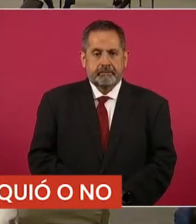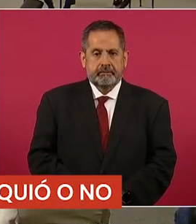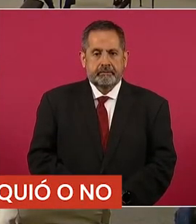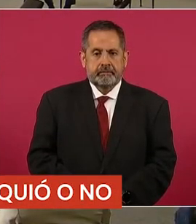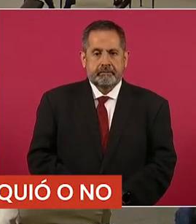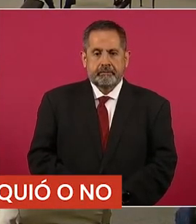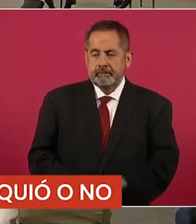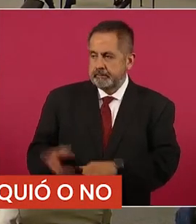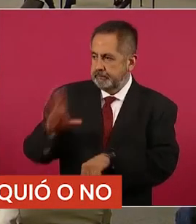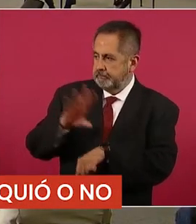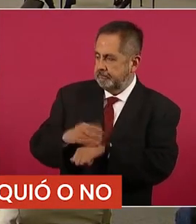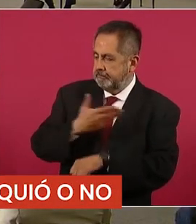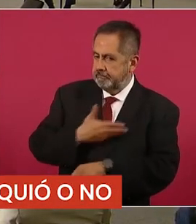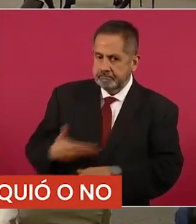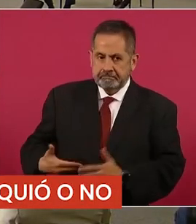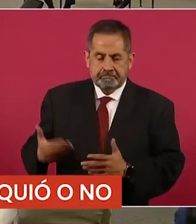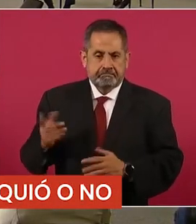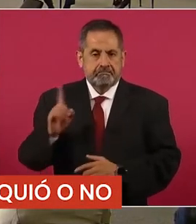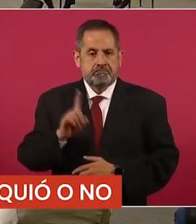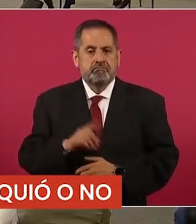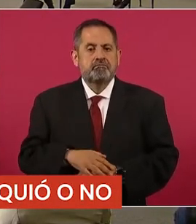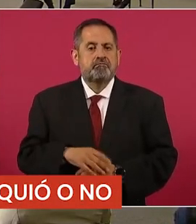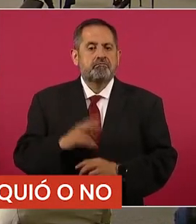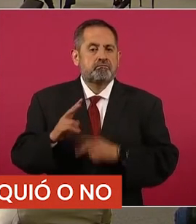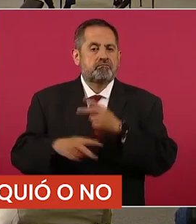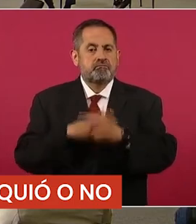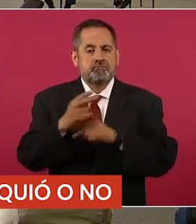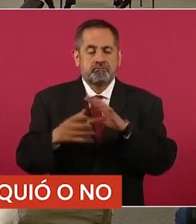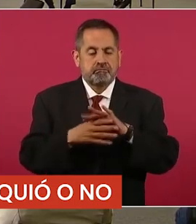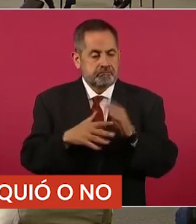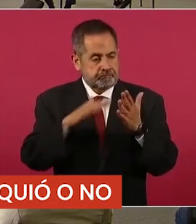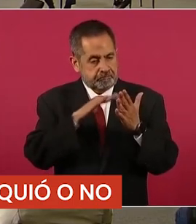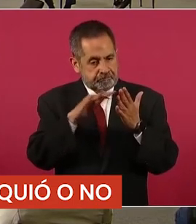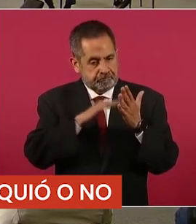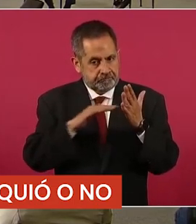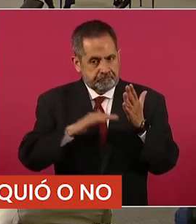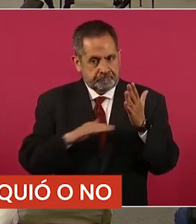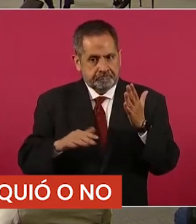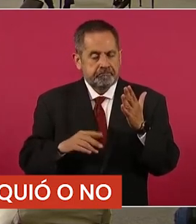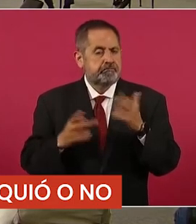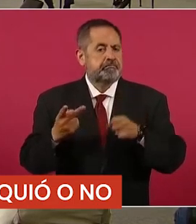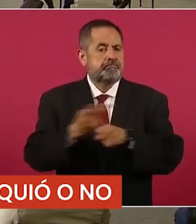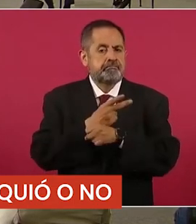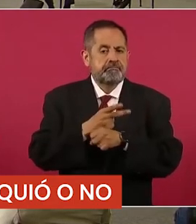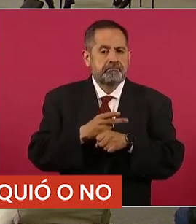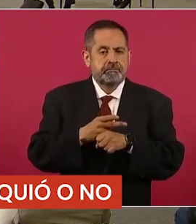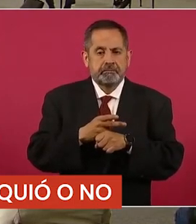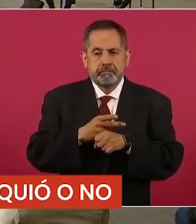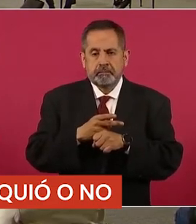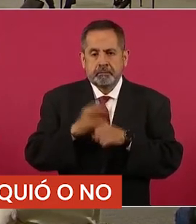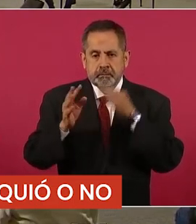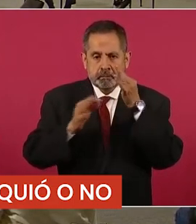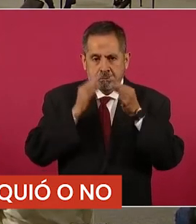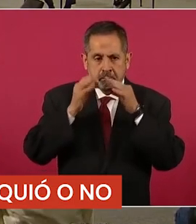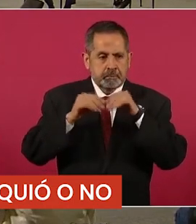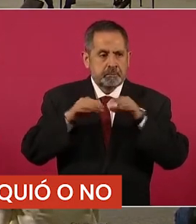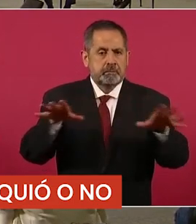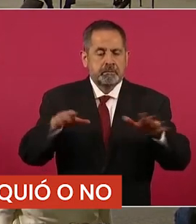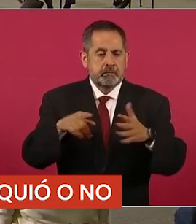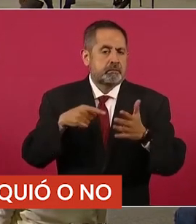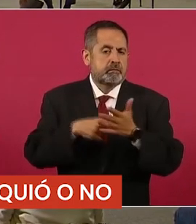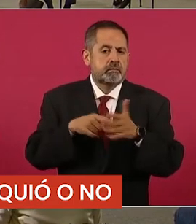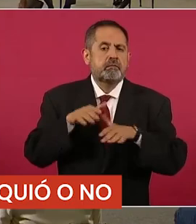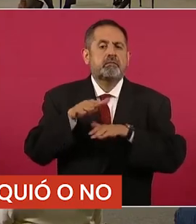Con la venia del presidente, voy a dar lectura de una nota informativa